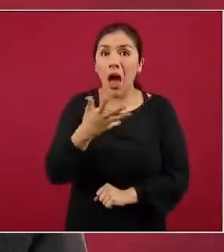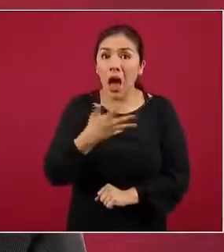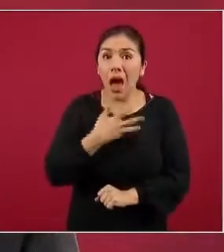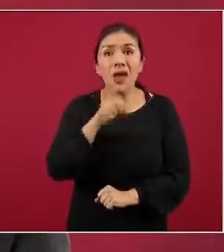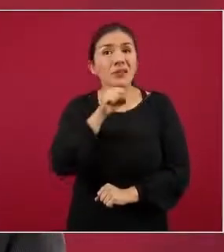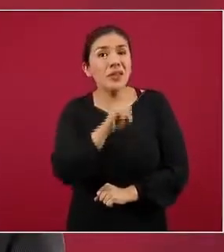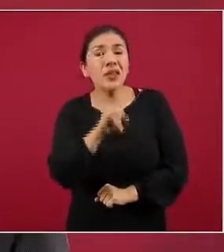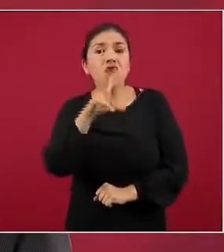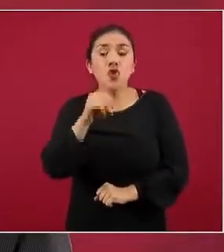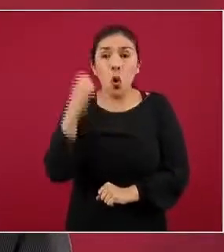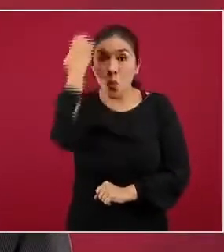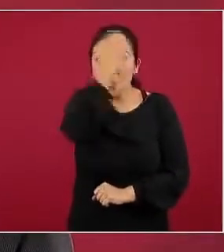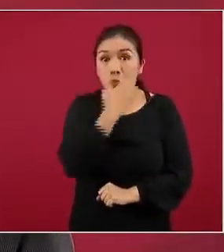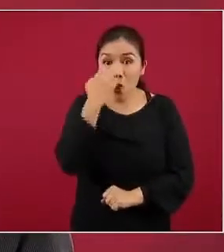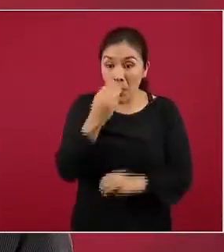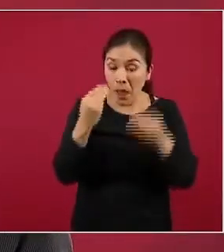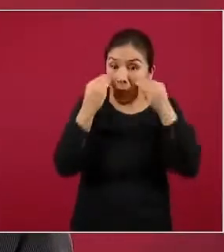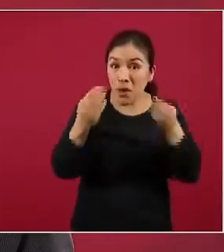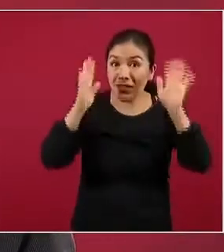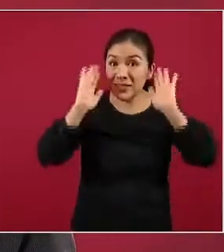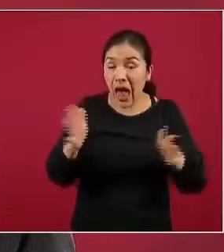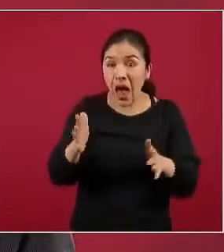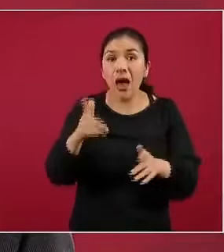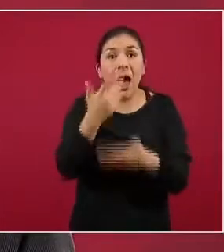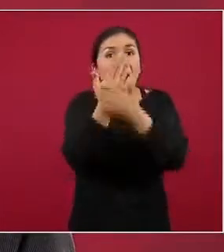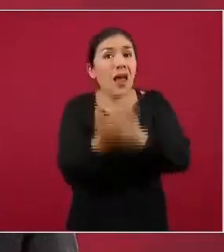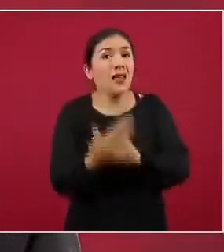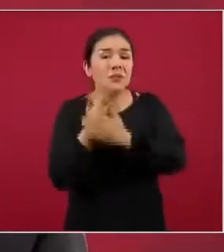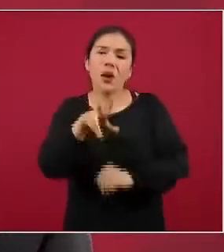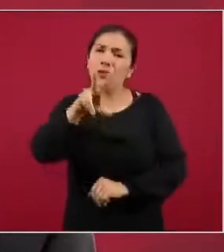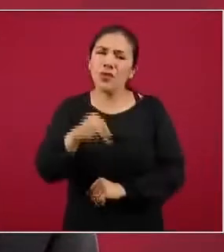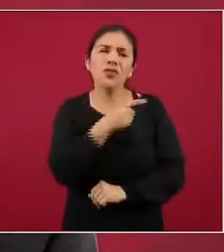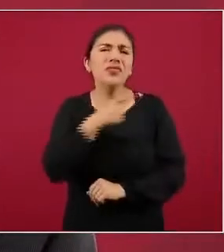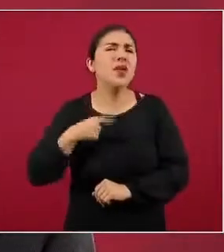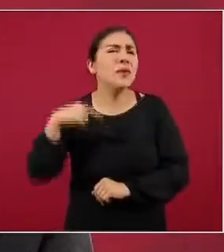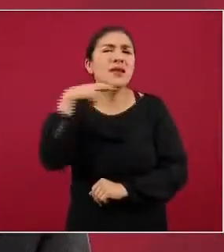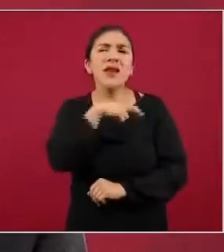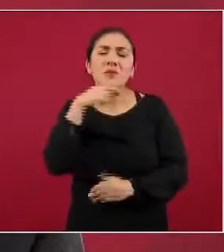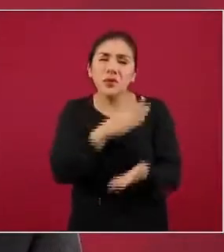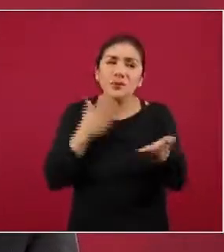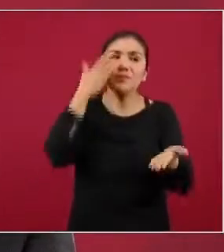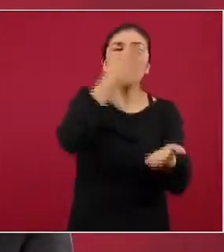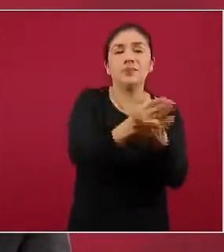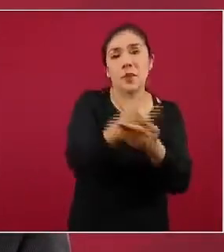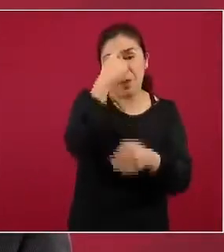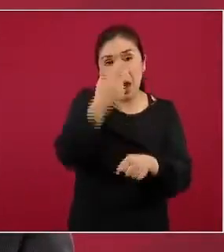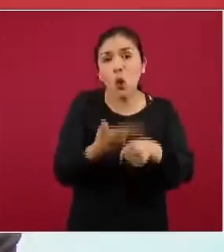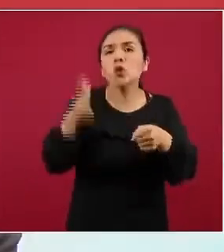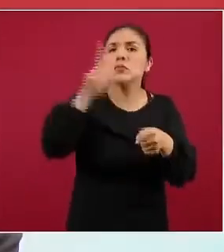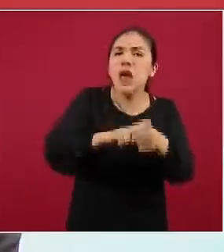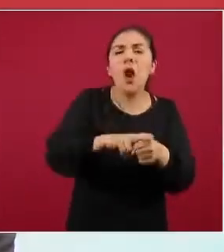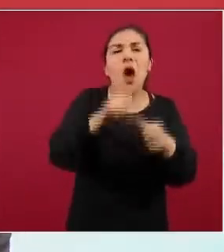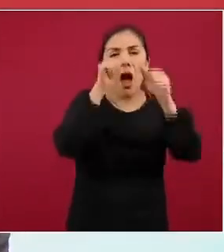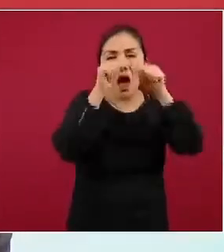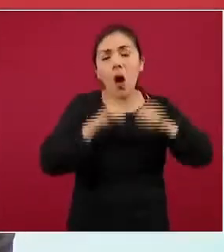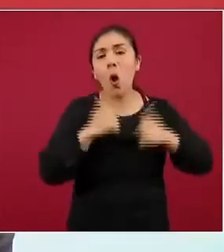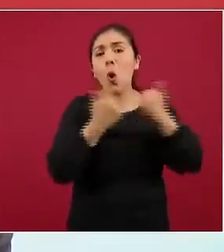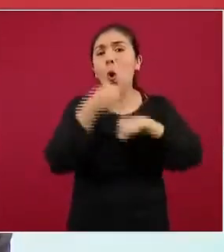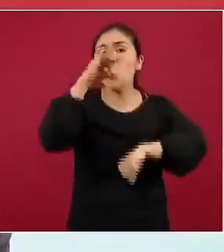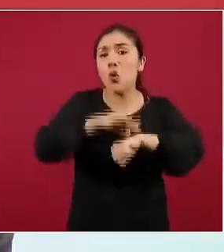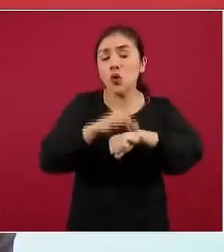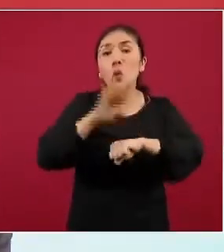o no una prueba confirmatoria, que no se espere, que vaya lo más pronto posible a una unidad de salud, porque el